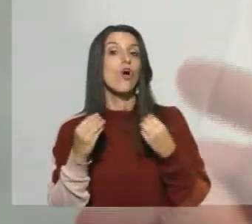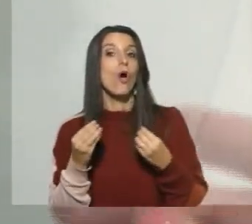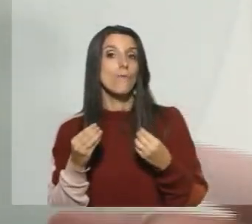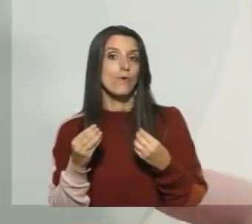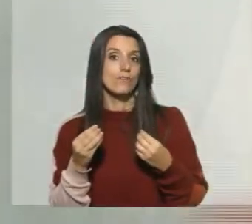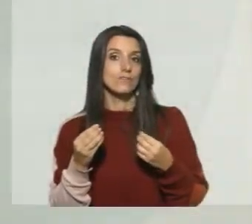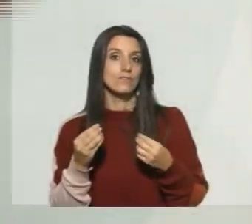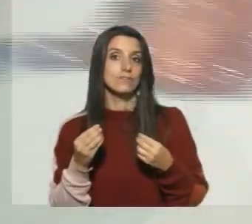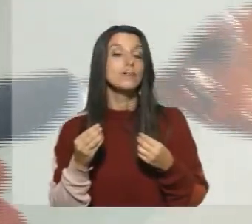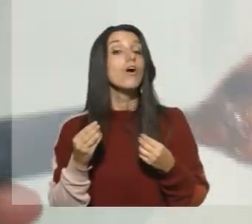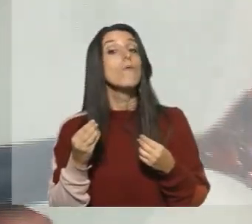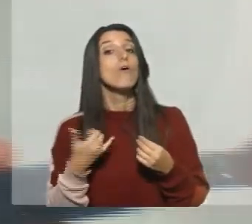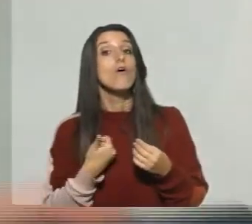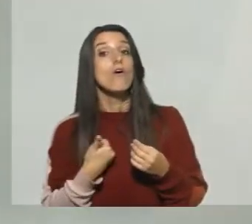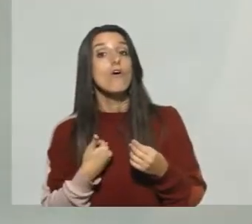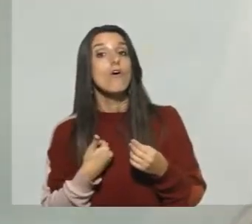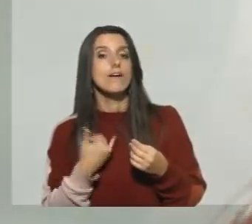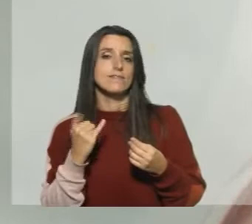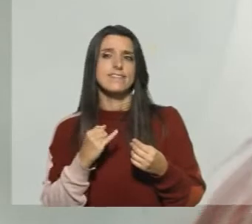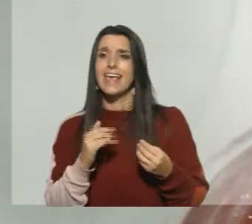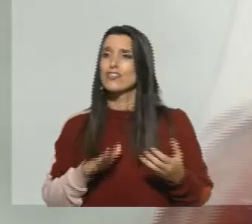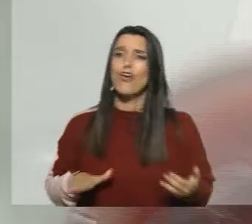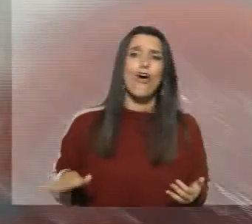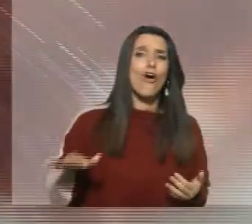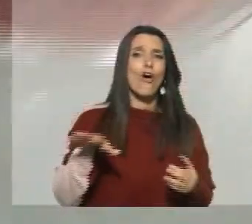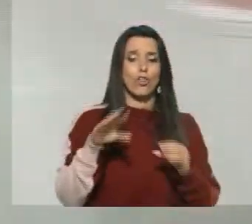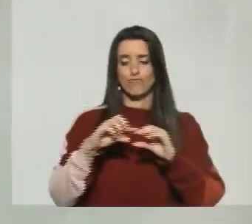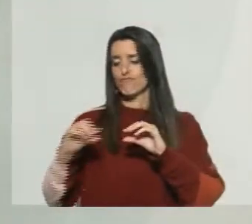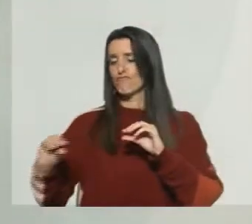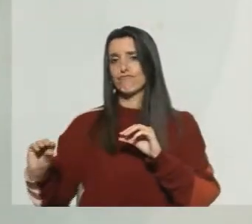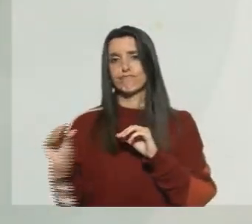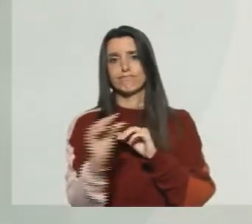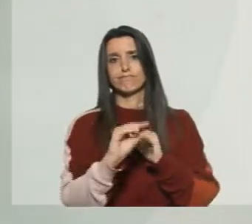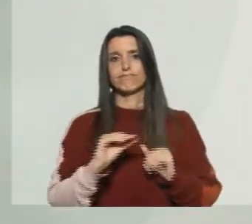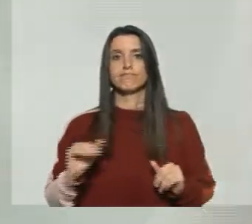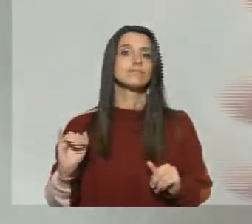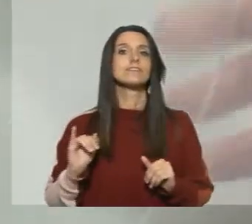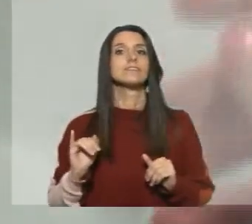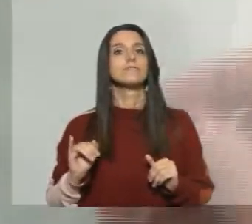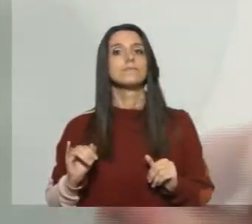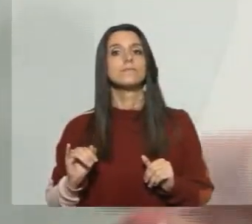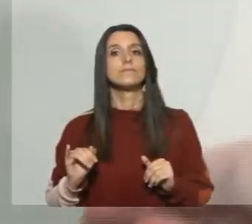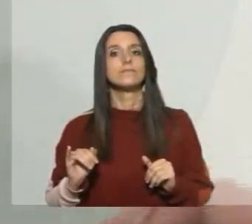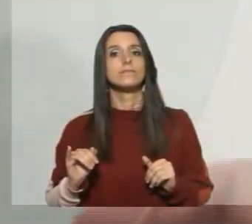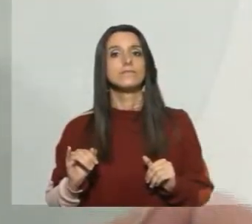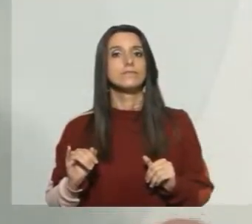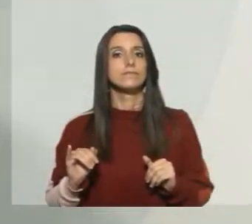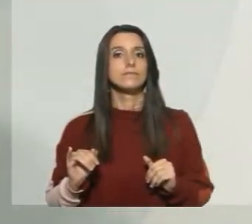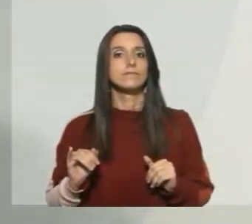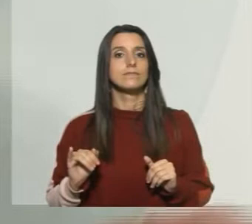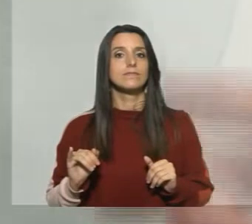Echale un poco. ¿Cómo? Arriba también, como el costadito le puso en la otra paulita. Ahí